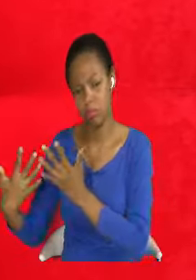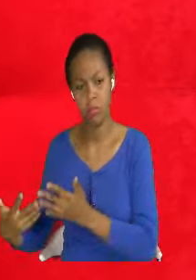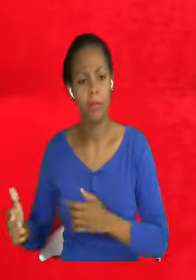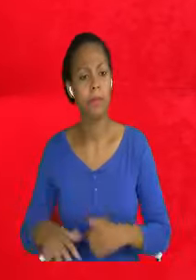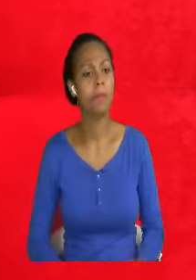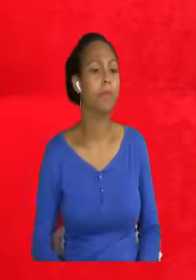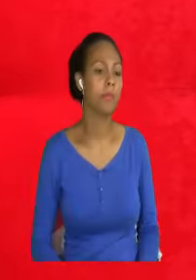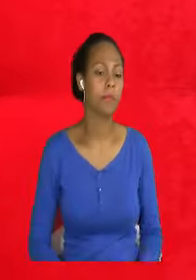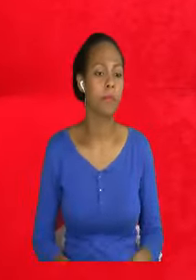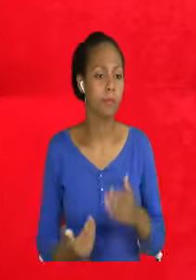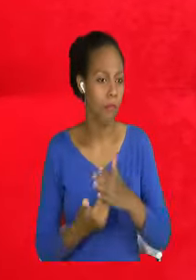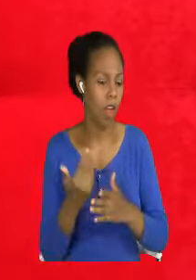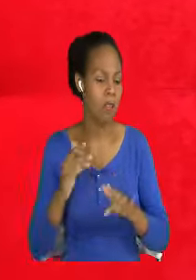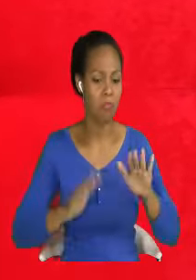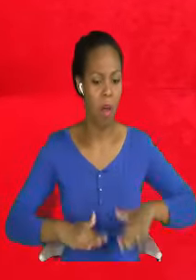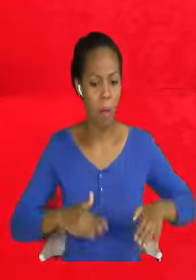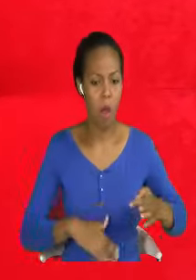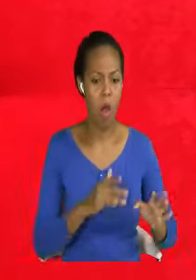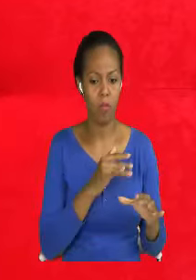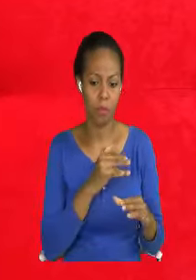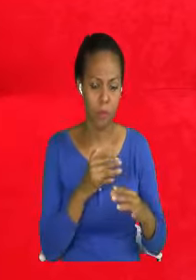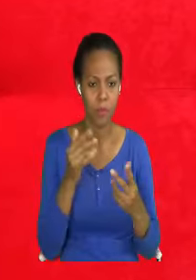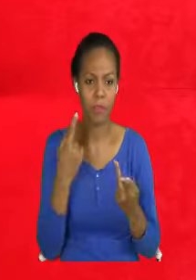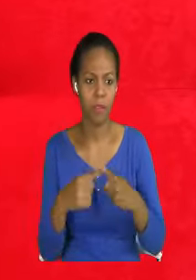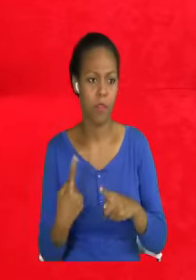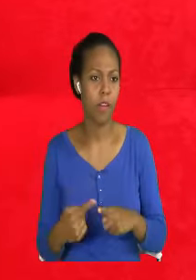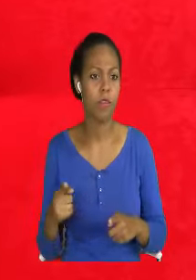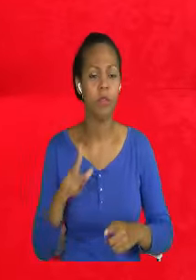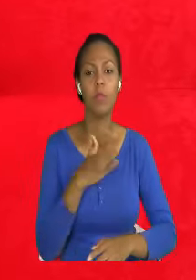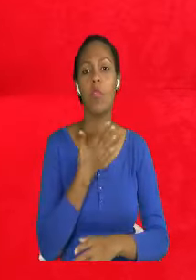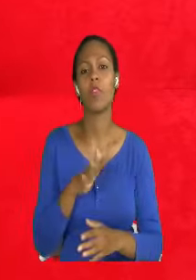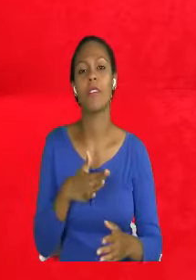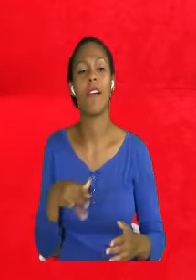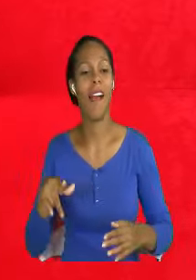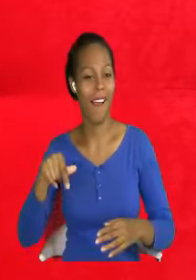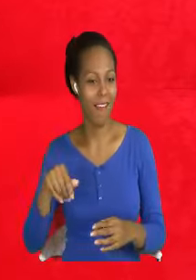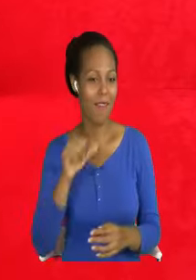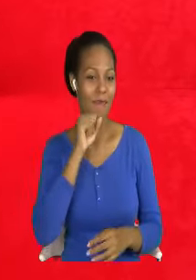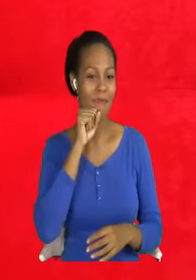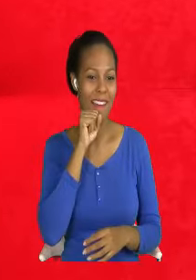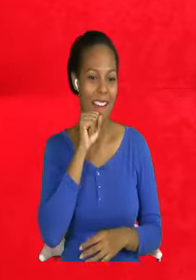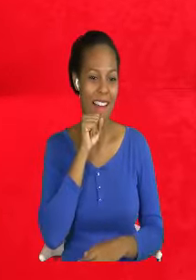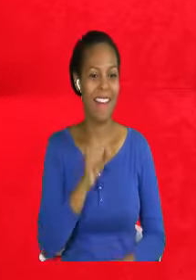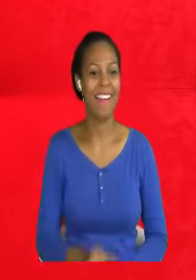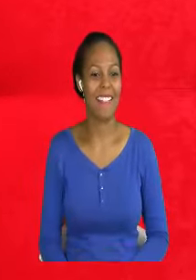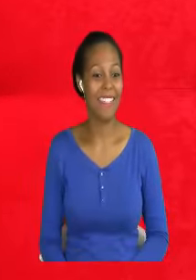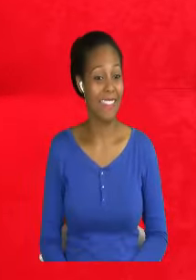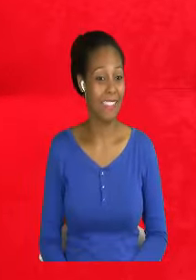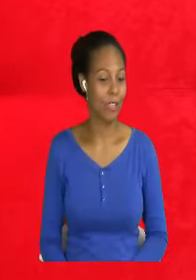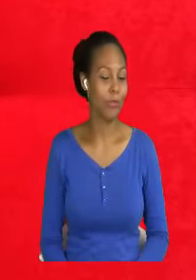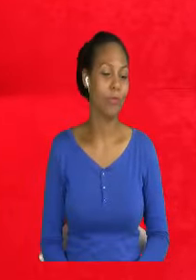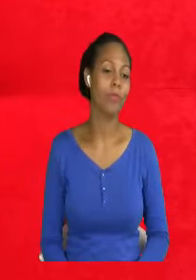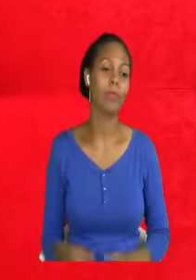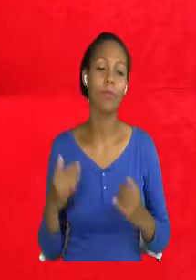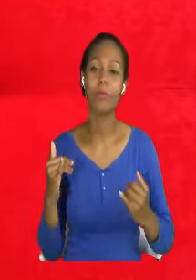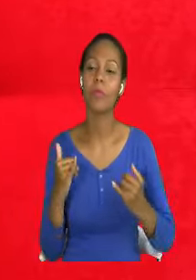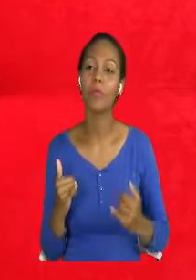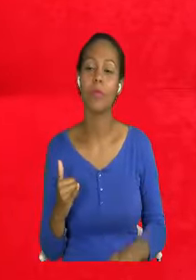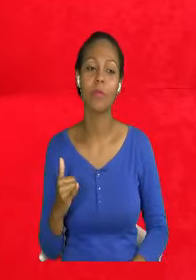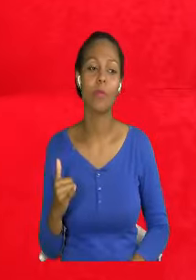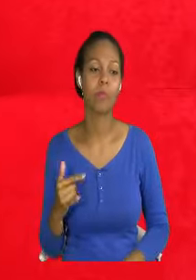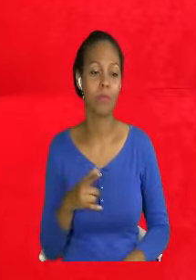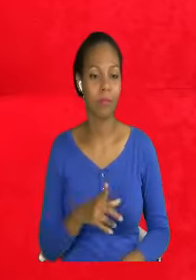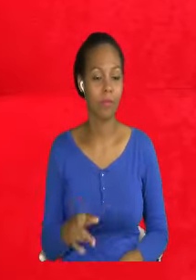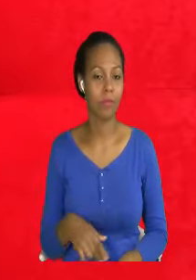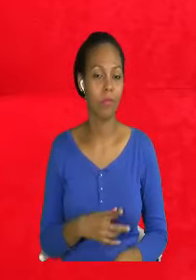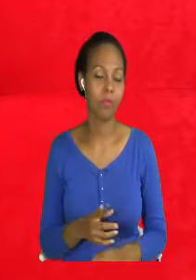con tamboras, gaitas, cantando música folclórica de nuestra tierra. Y hoy en día, pues, estamos